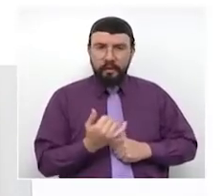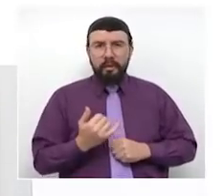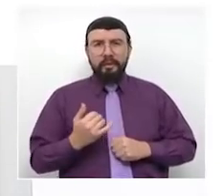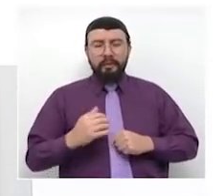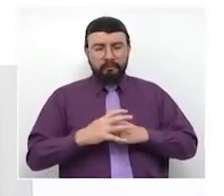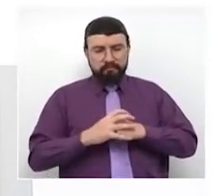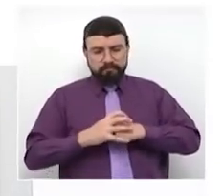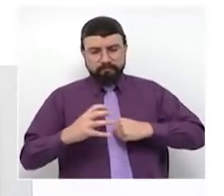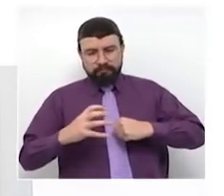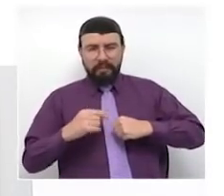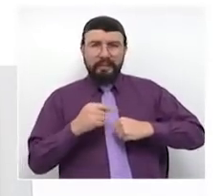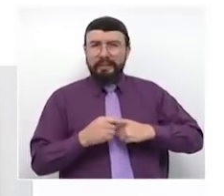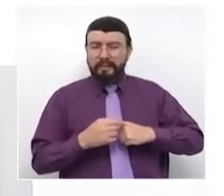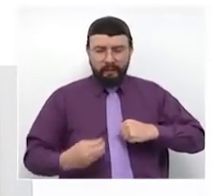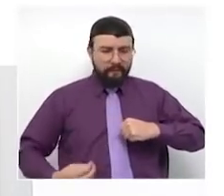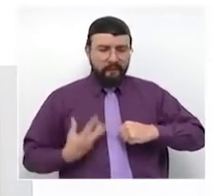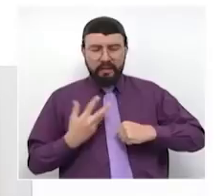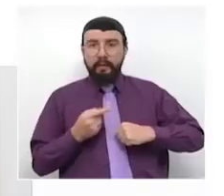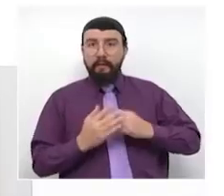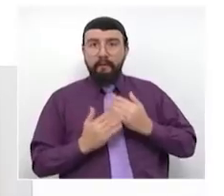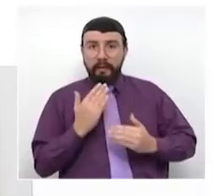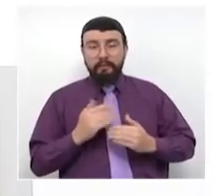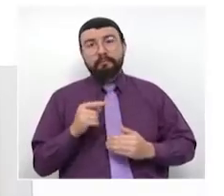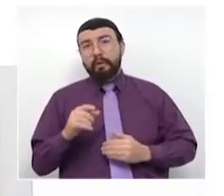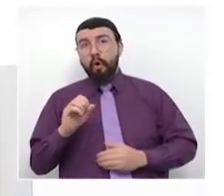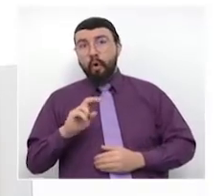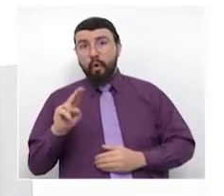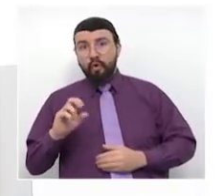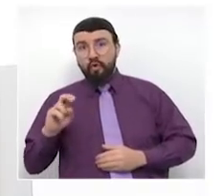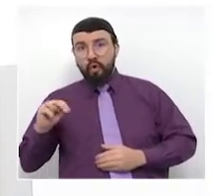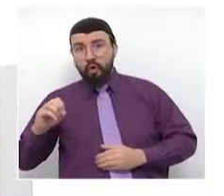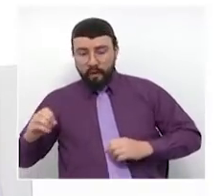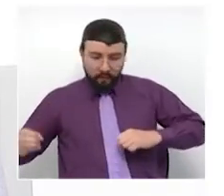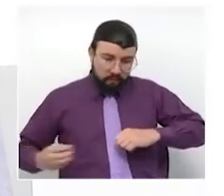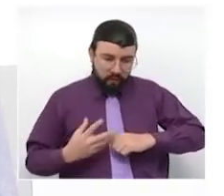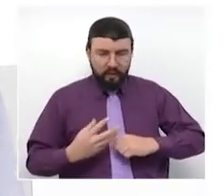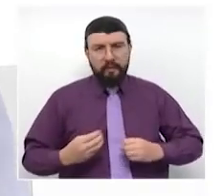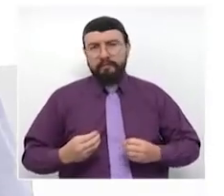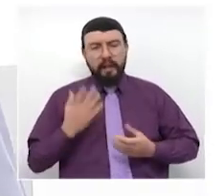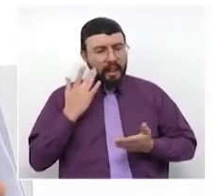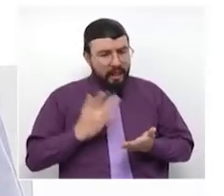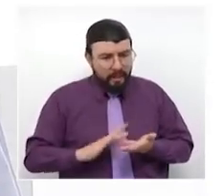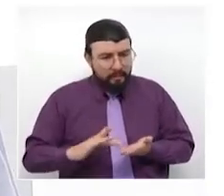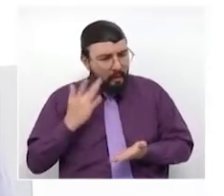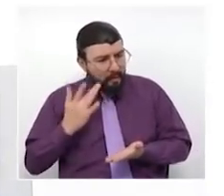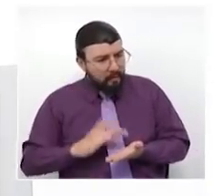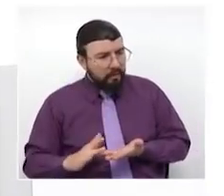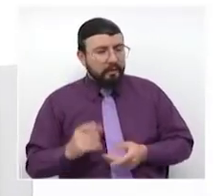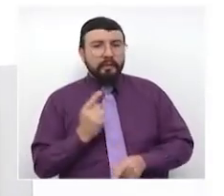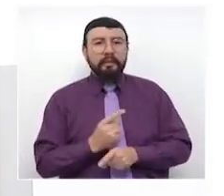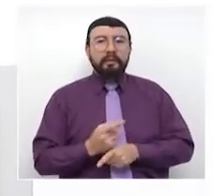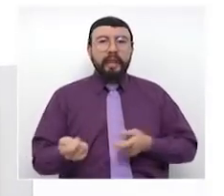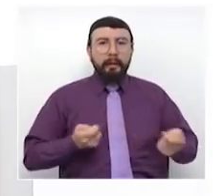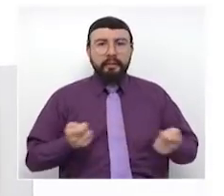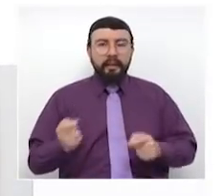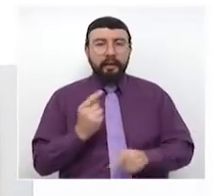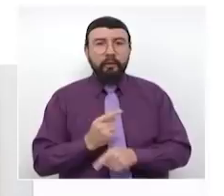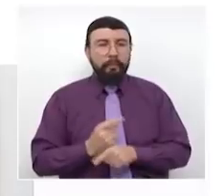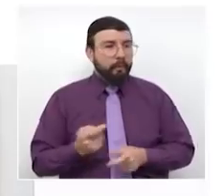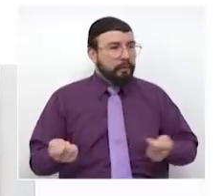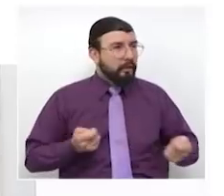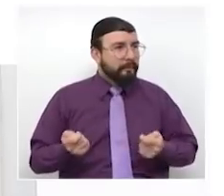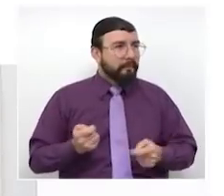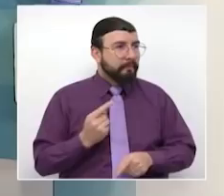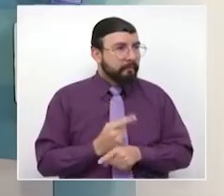muy fácil, el ozono es un desinfectante maravilloso. Entonces, nos venimos regando ozono por toda la articulación. Ese es el efecto maravilloso del